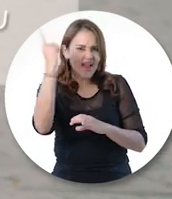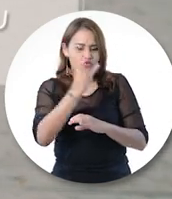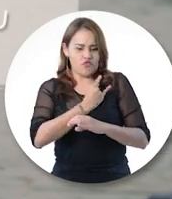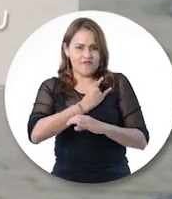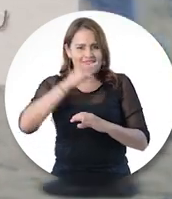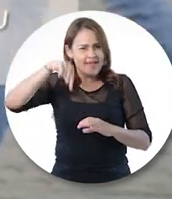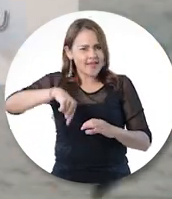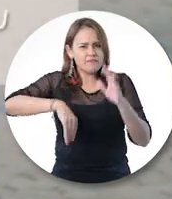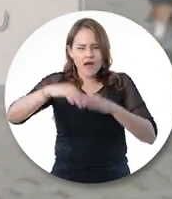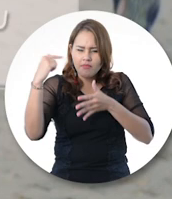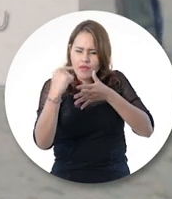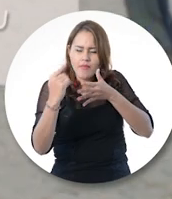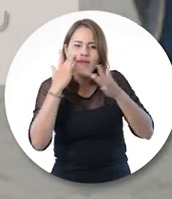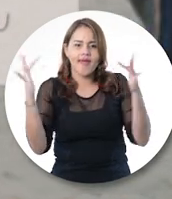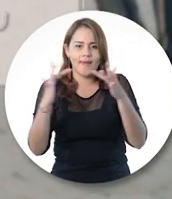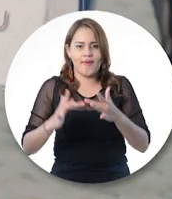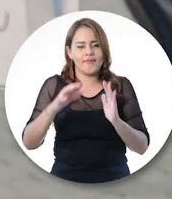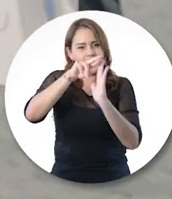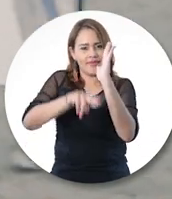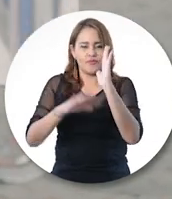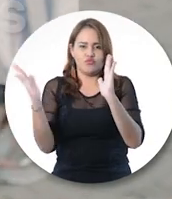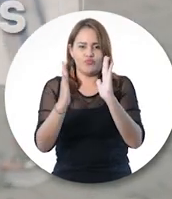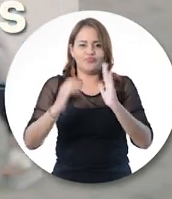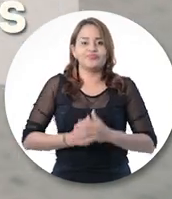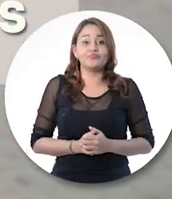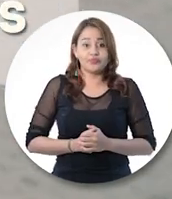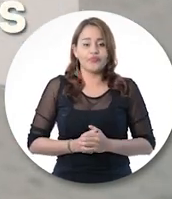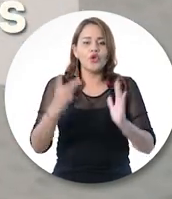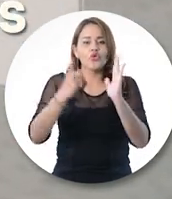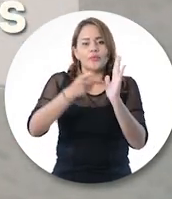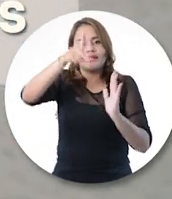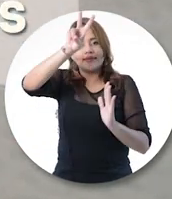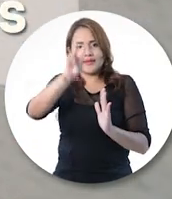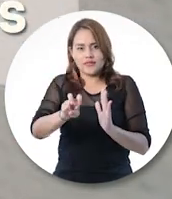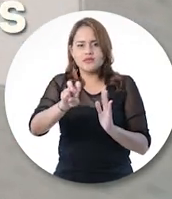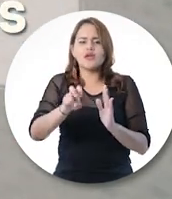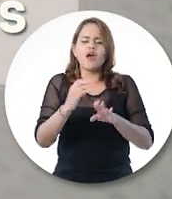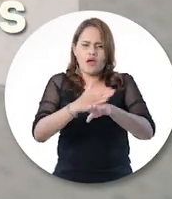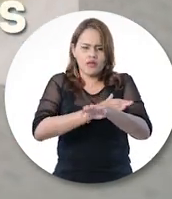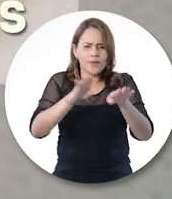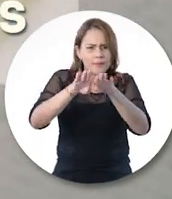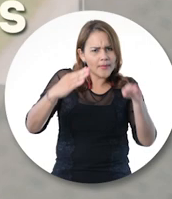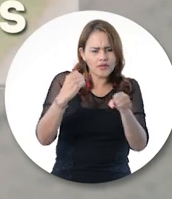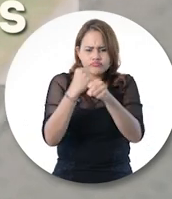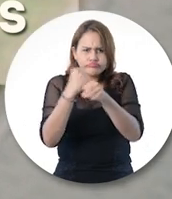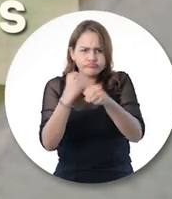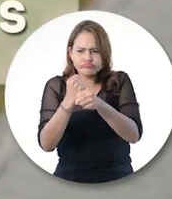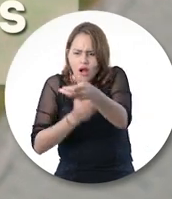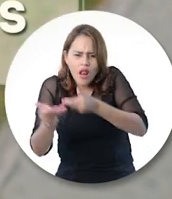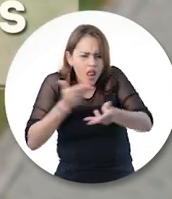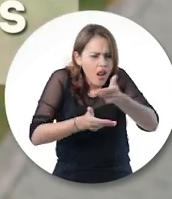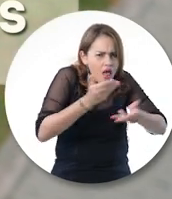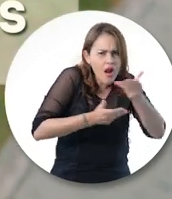respondiendo a las necesidades de los estudiantes y a la comunidad académica en general. Durante el 2017 se establecieron mesas de trabajo con estudiantes